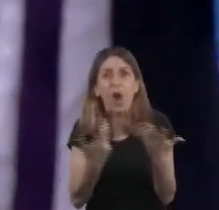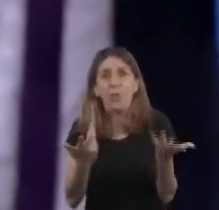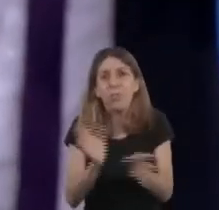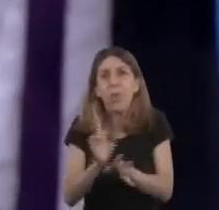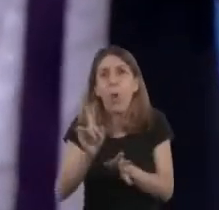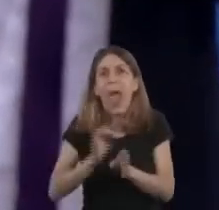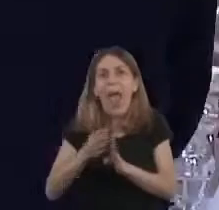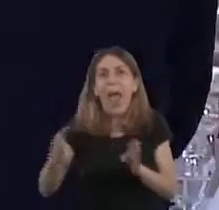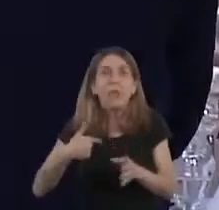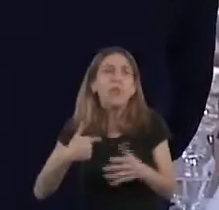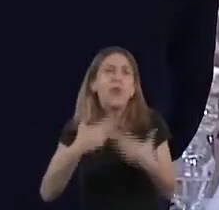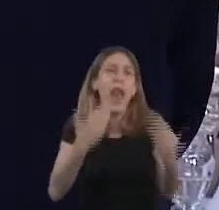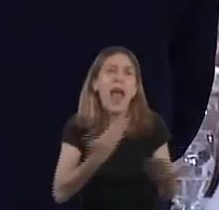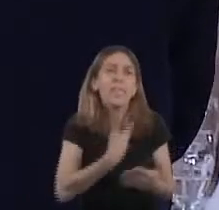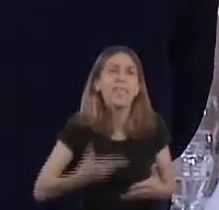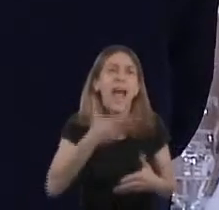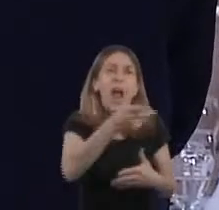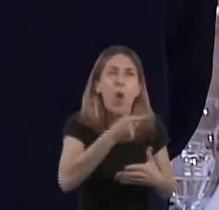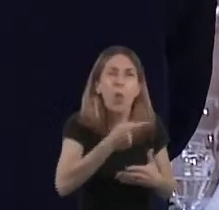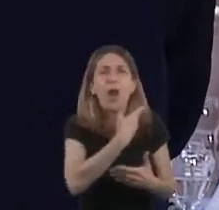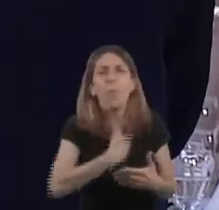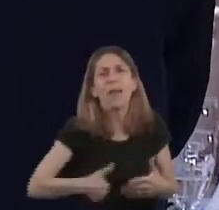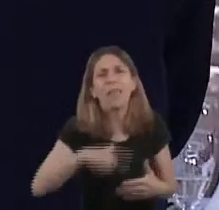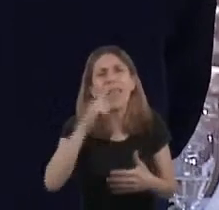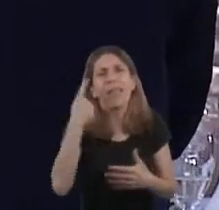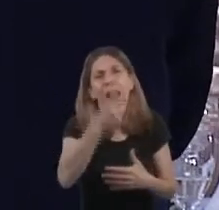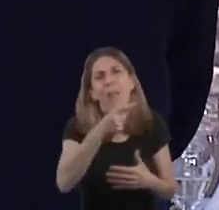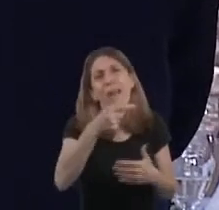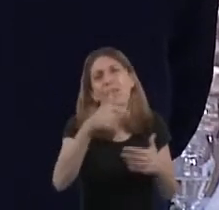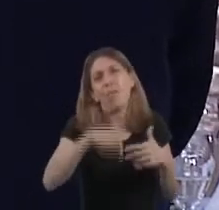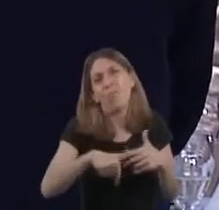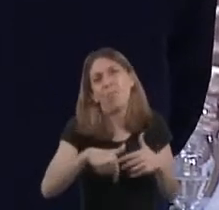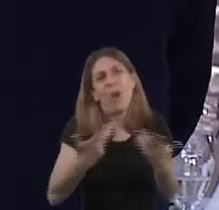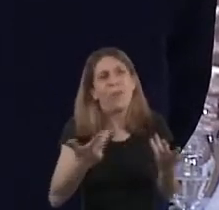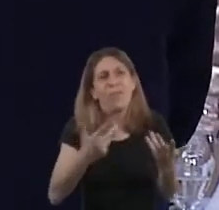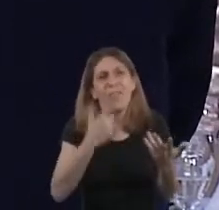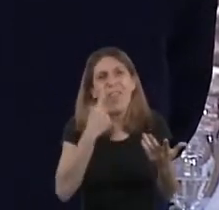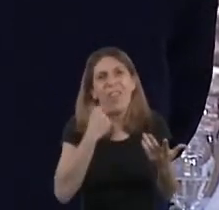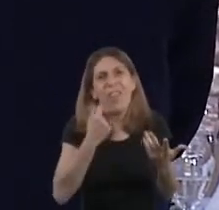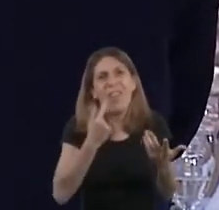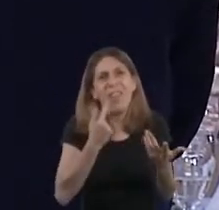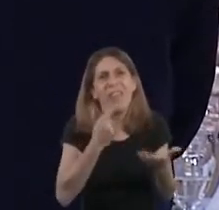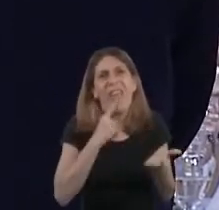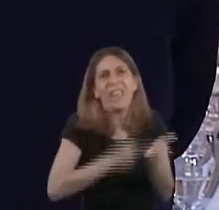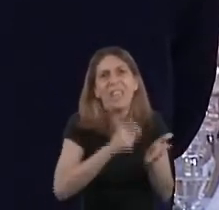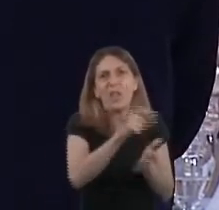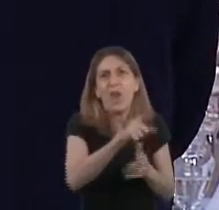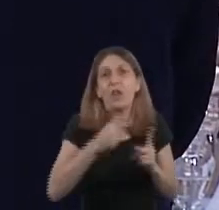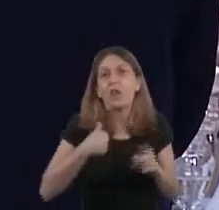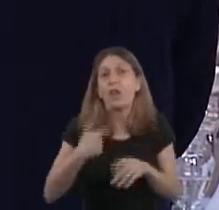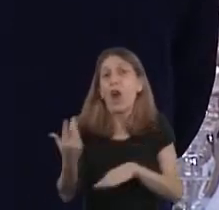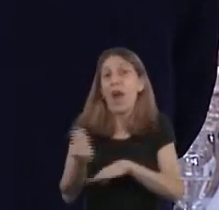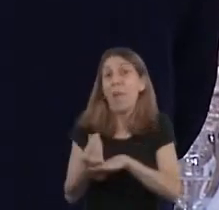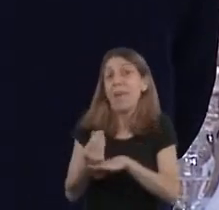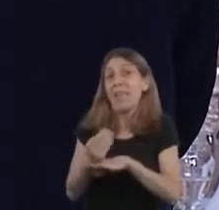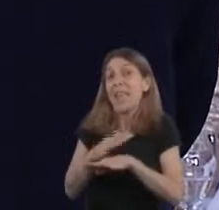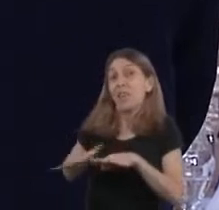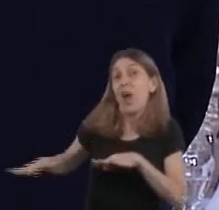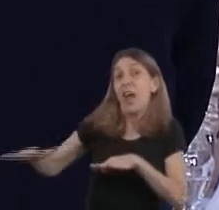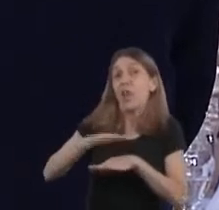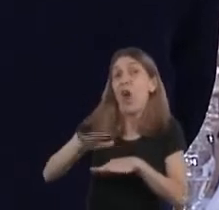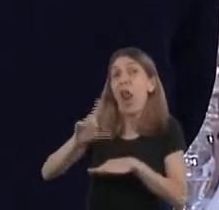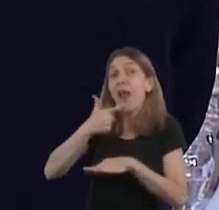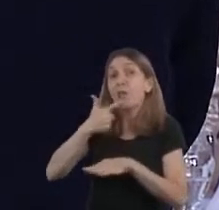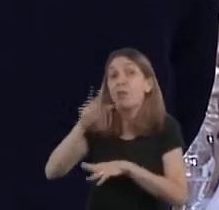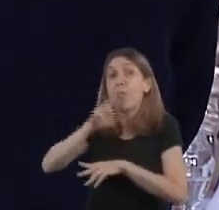le doy gracias al gobierno, al presidente Alberto por este momento y vengo en representación también de las mujeres de Lanús que